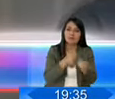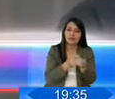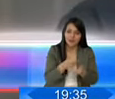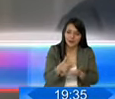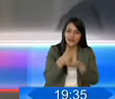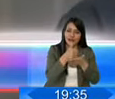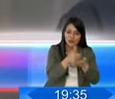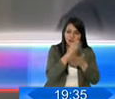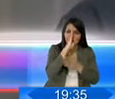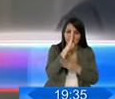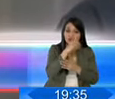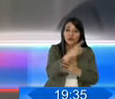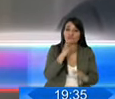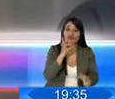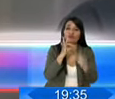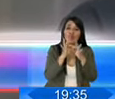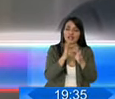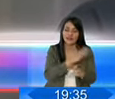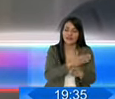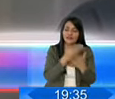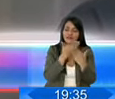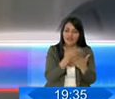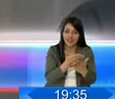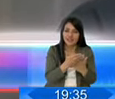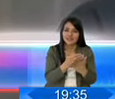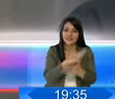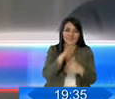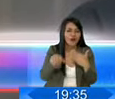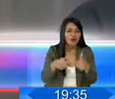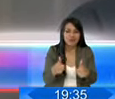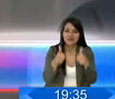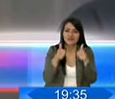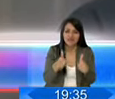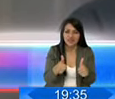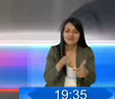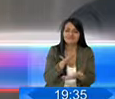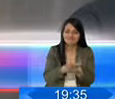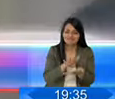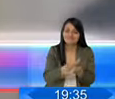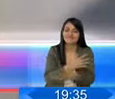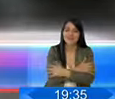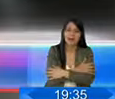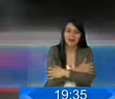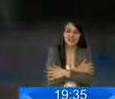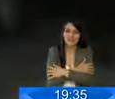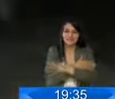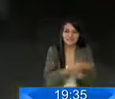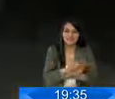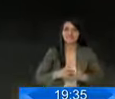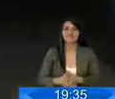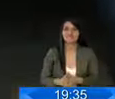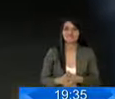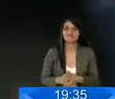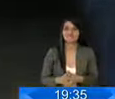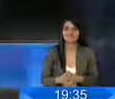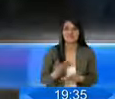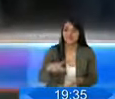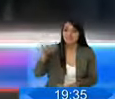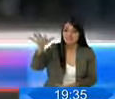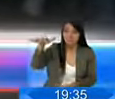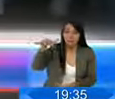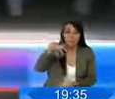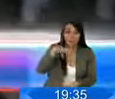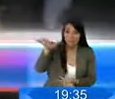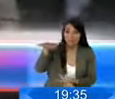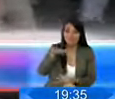adelante. Ten mucha fe y mucha esperanza de que las cosas van a salir bien. Te envío un fuerte abrazo. En nuestro recorrido solidario hubo